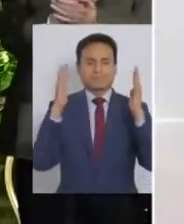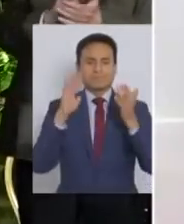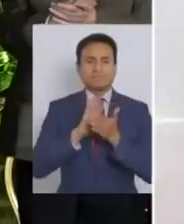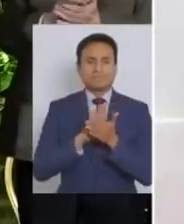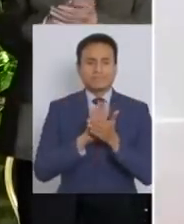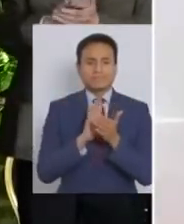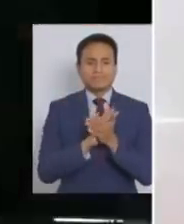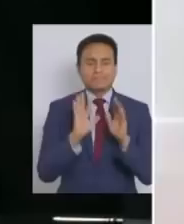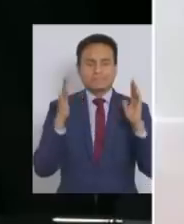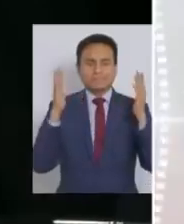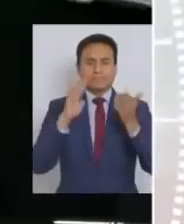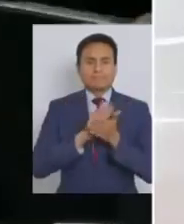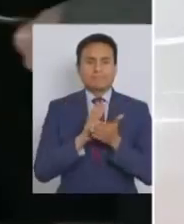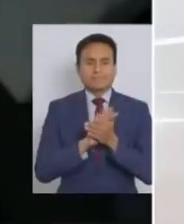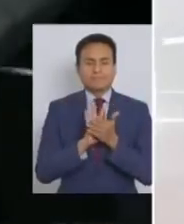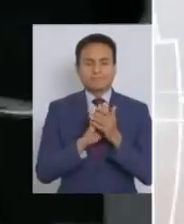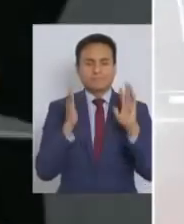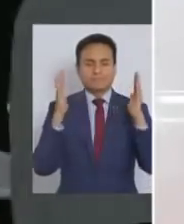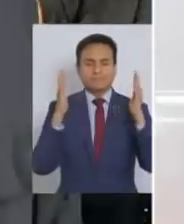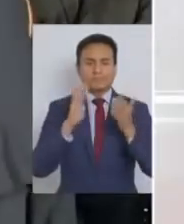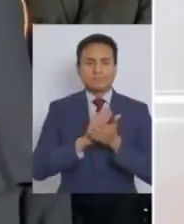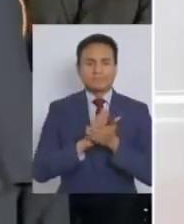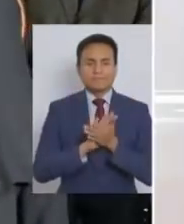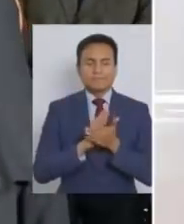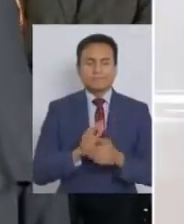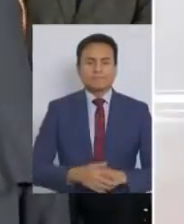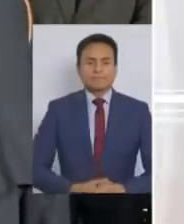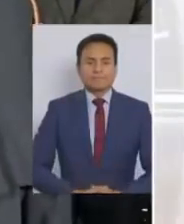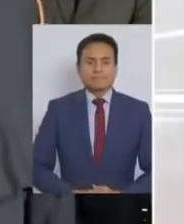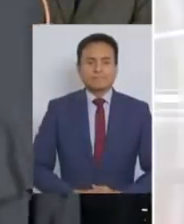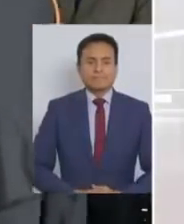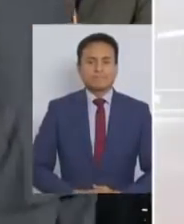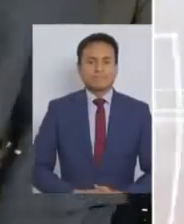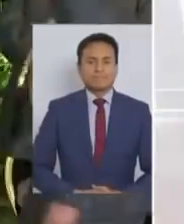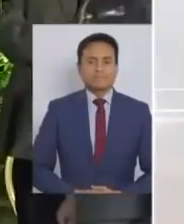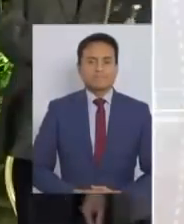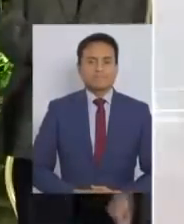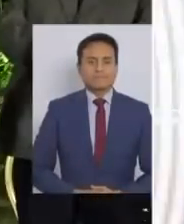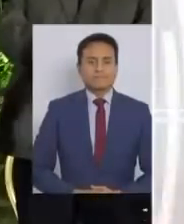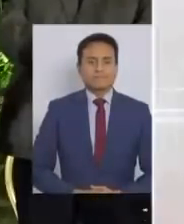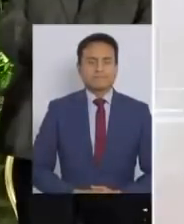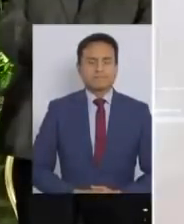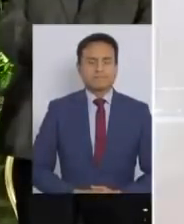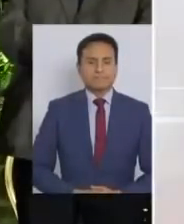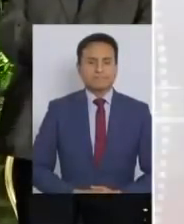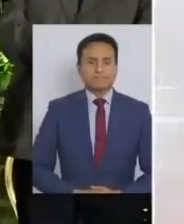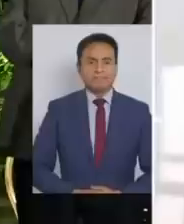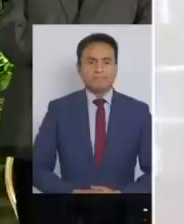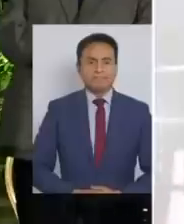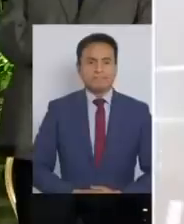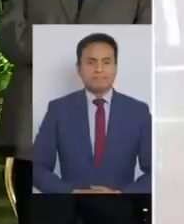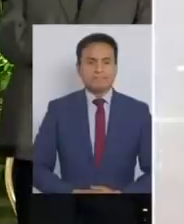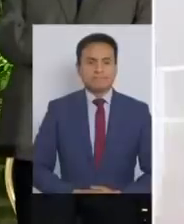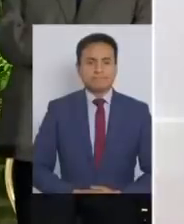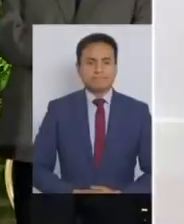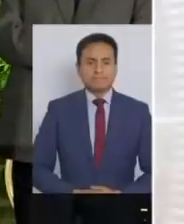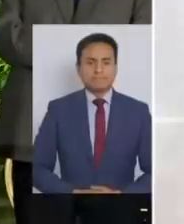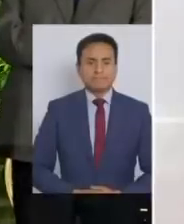oposición pueda complementar esta ayuda del gobierno, pero consideramos que el punto de partida, considerando que va a